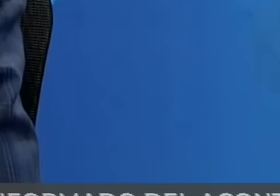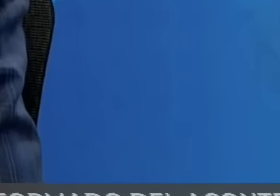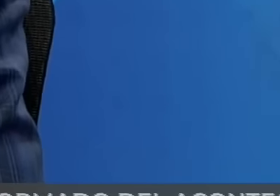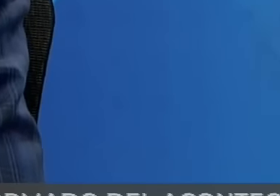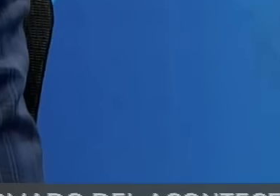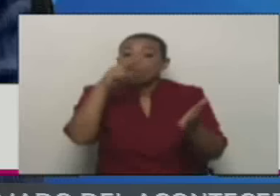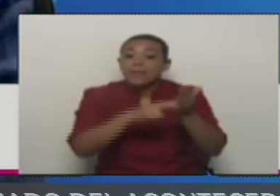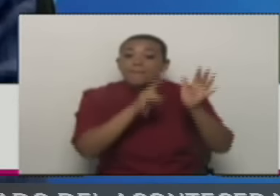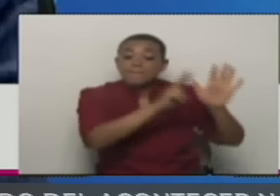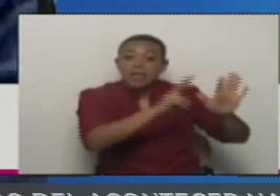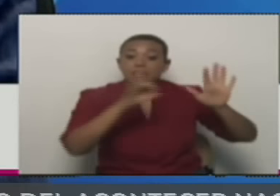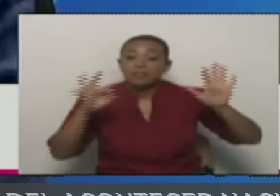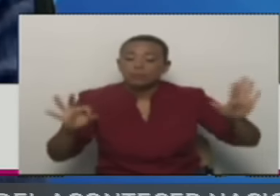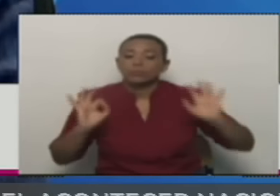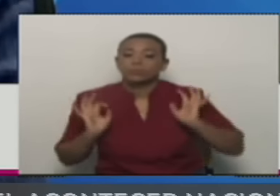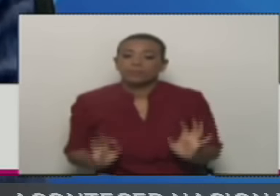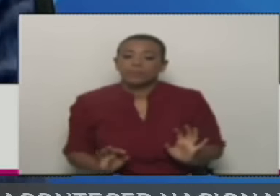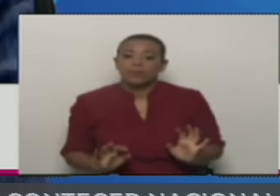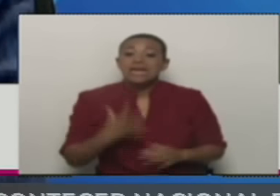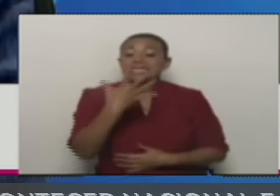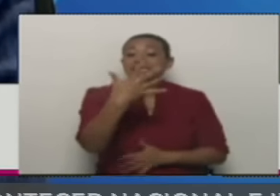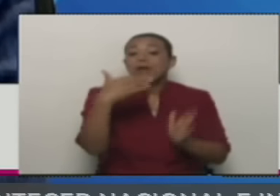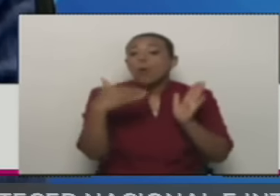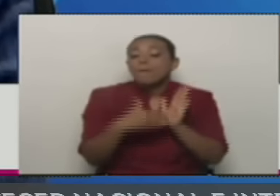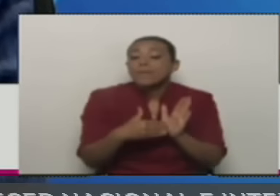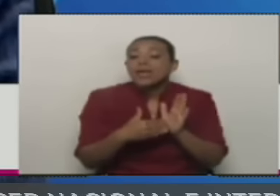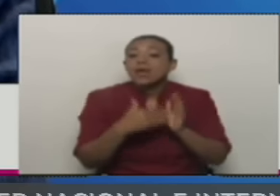son, Jorge Arriaza,